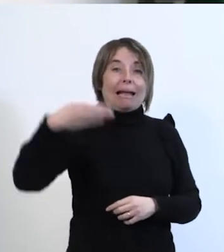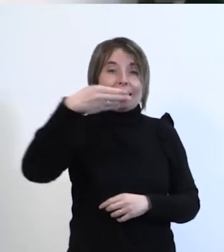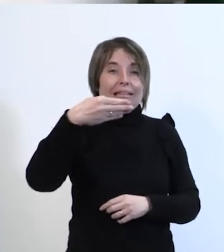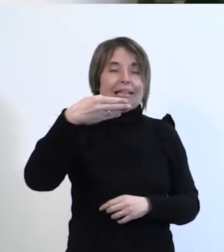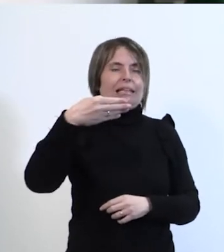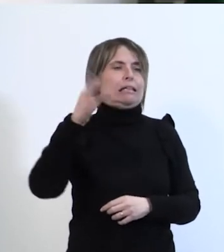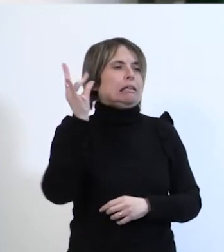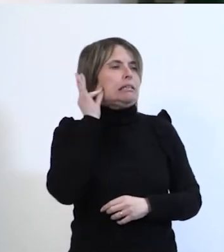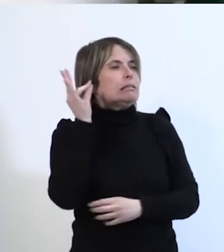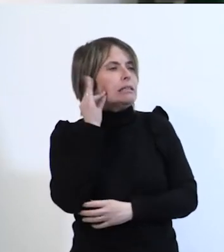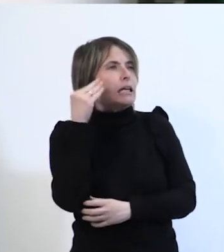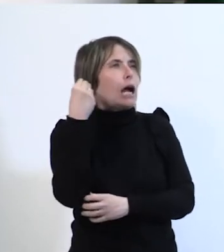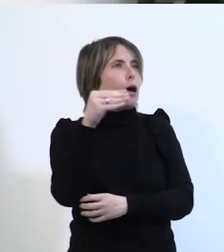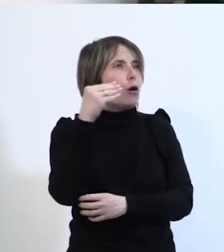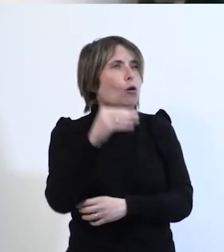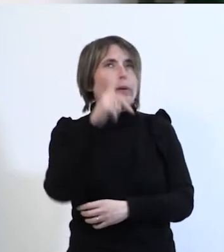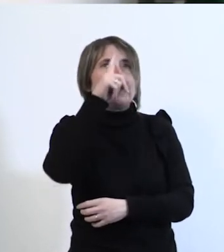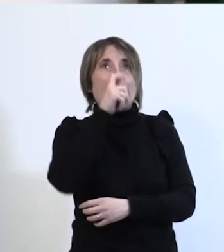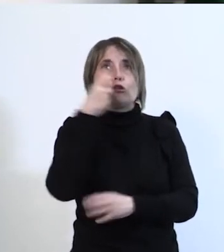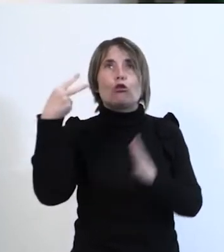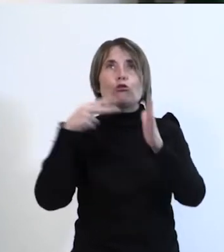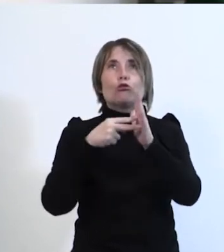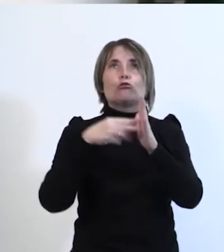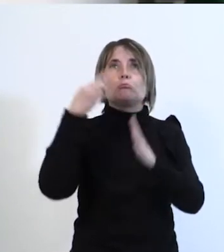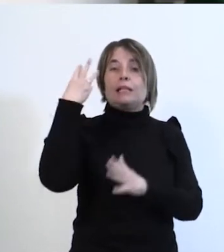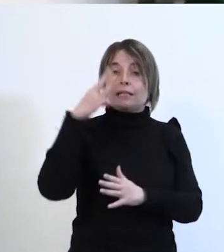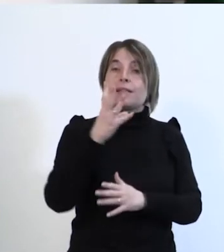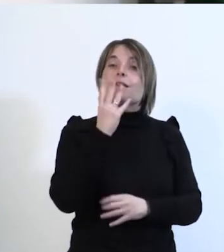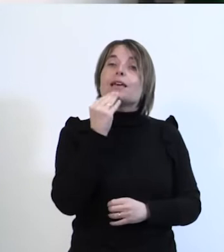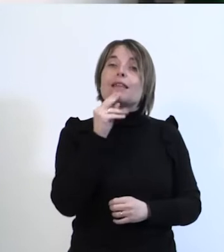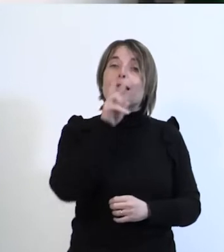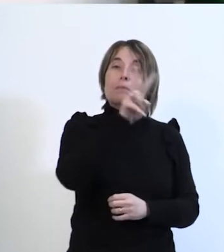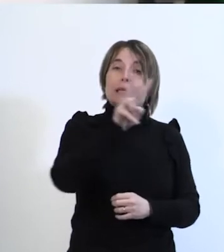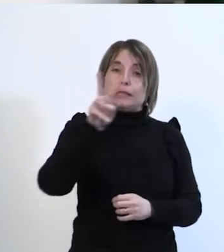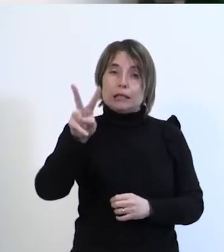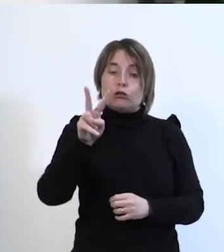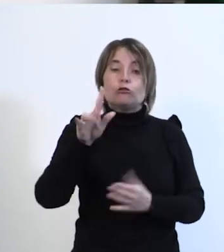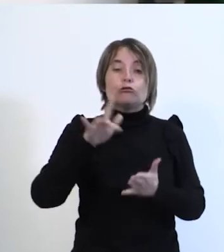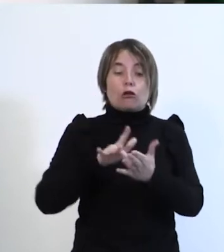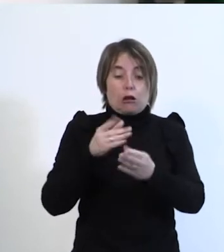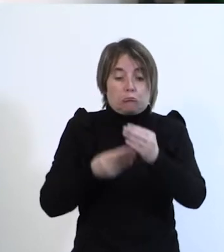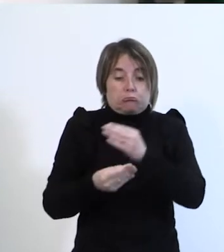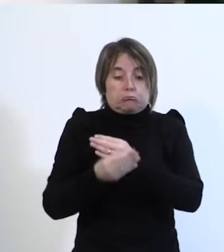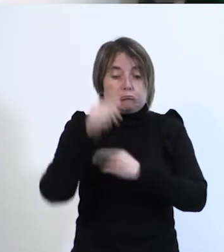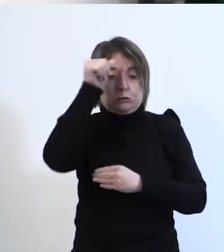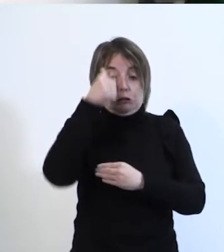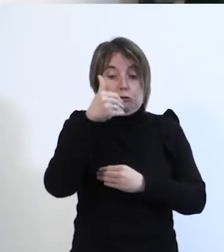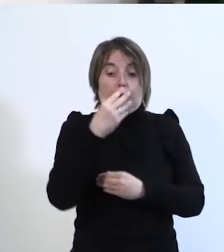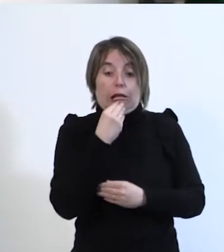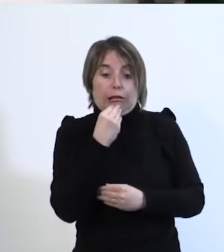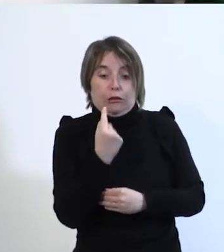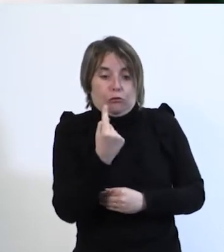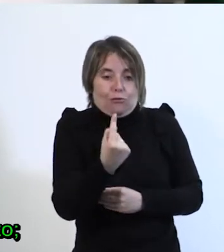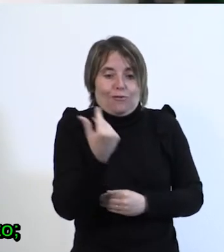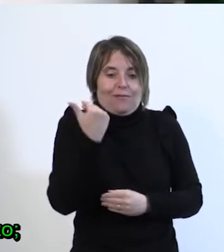Beatriz era una chica jovencita en el 2013, tenía 22 años, tenía un niño que ya iba a